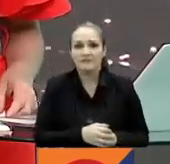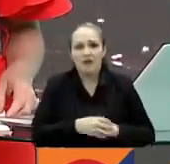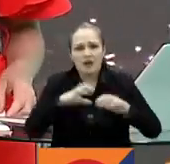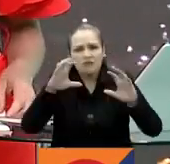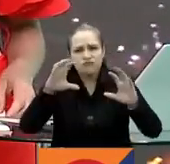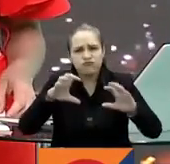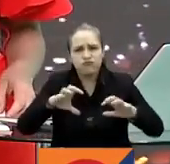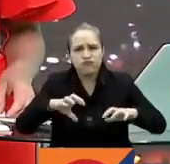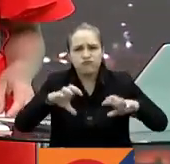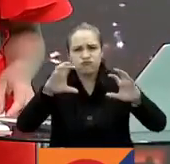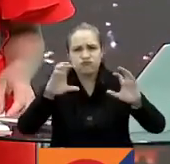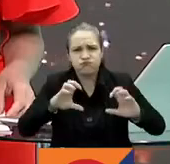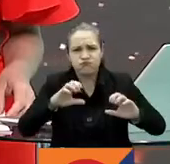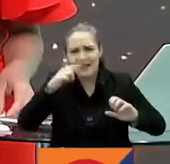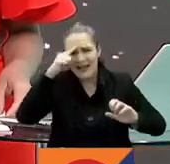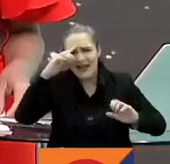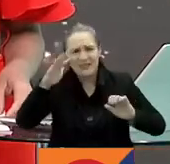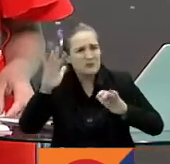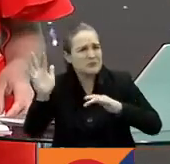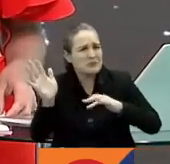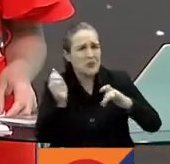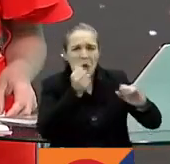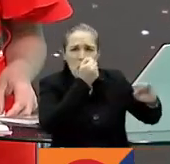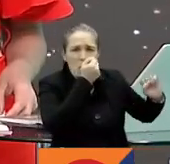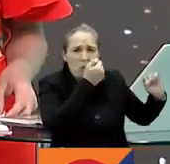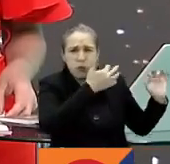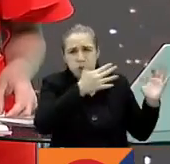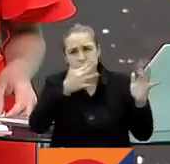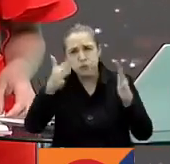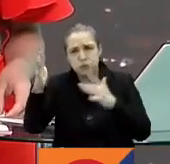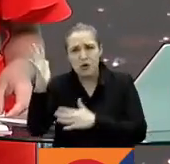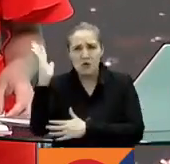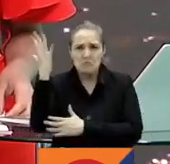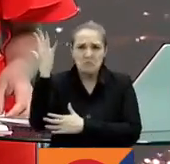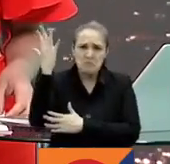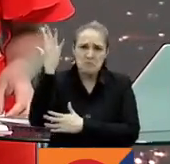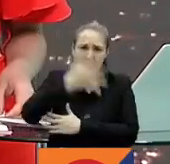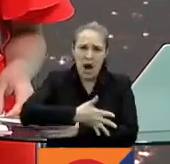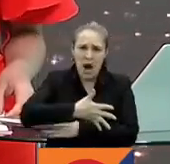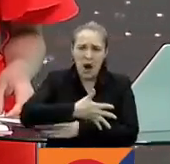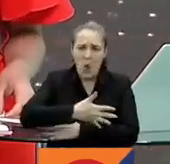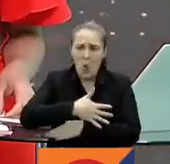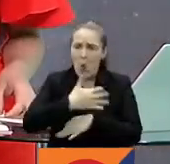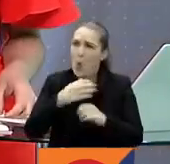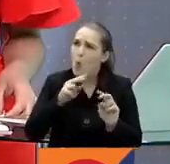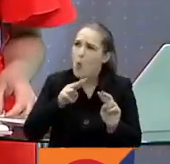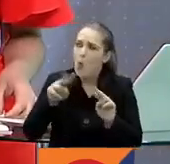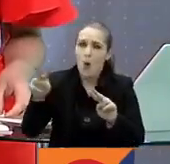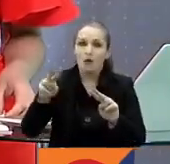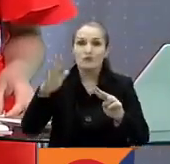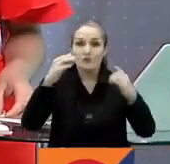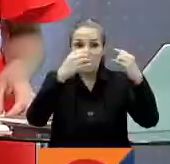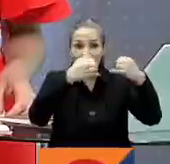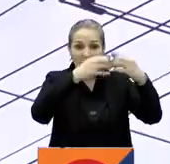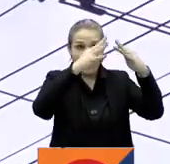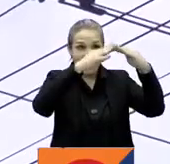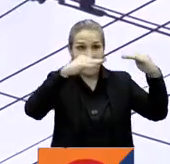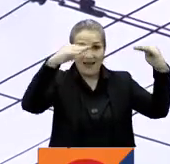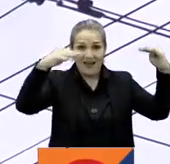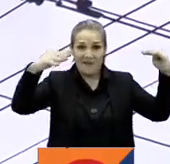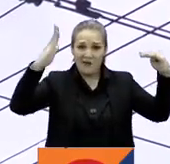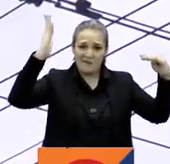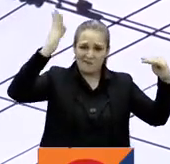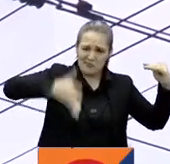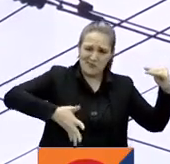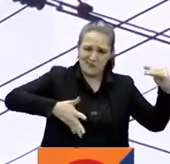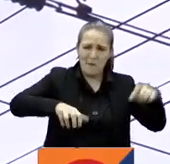últimas horas en Cartagena causaron que una enorme rama de este árbol se viniera abajo, llevando consigo los cables y un poste de energía eléctrica. La